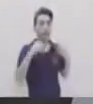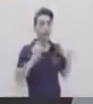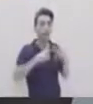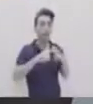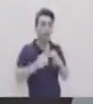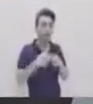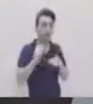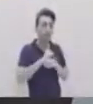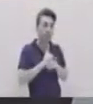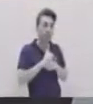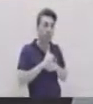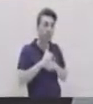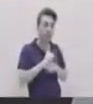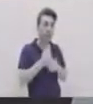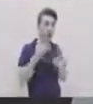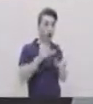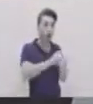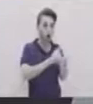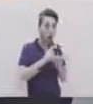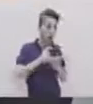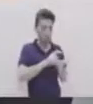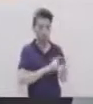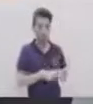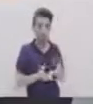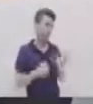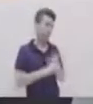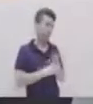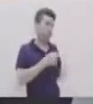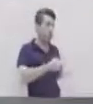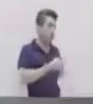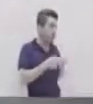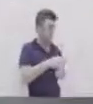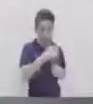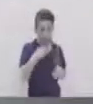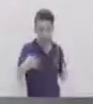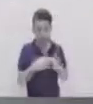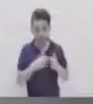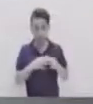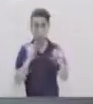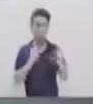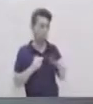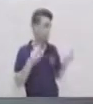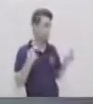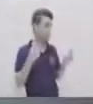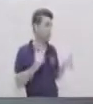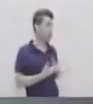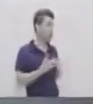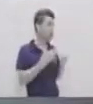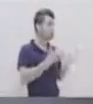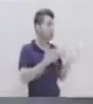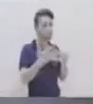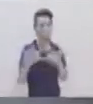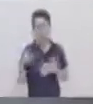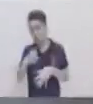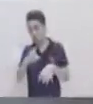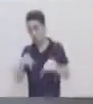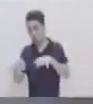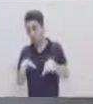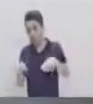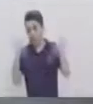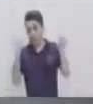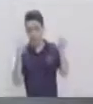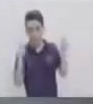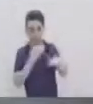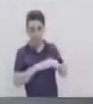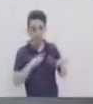a trabajar este aspecto, porque con los quehaceres podemos rápidamente delegar actividades, terminamos todo